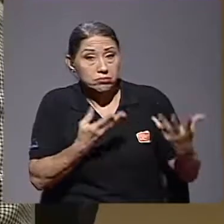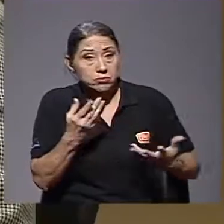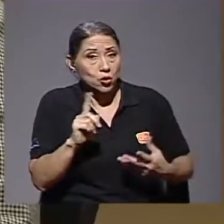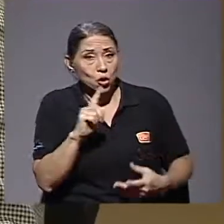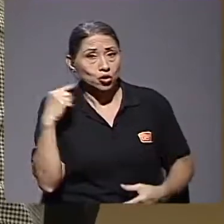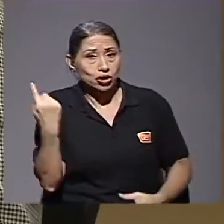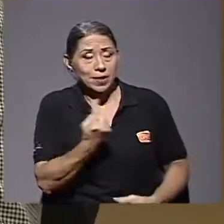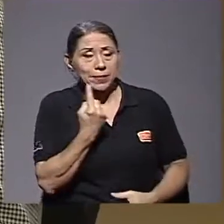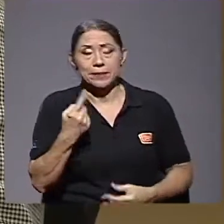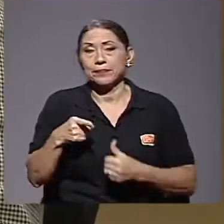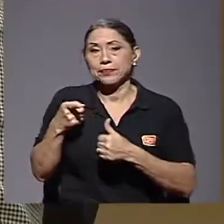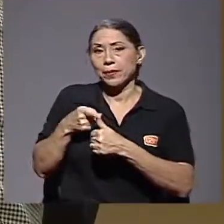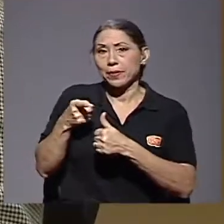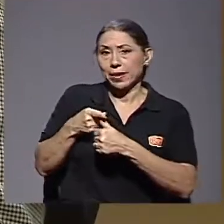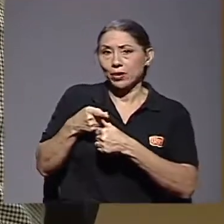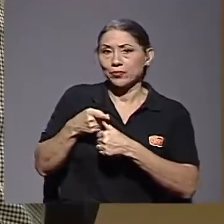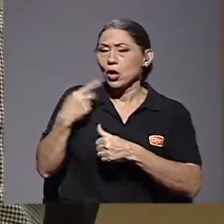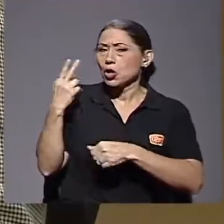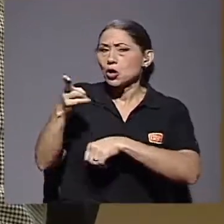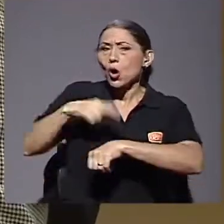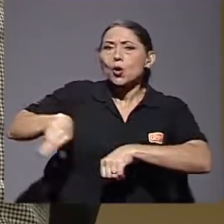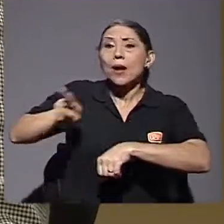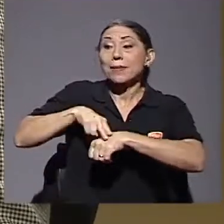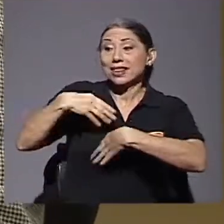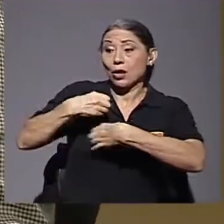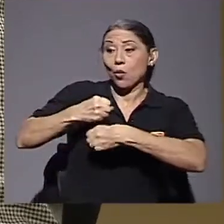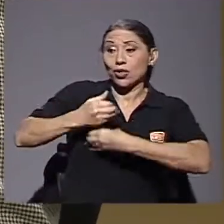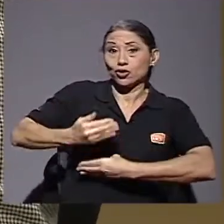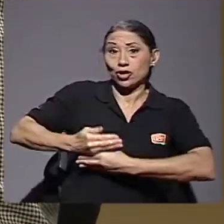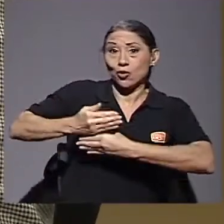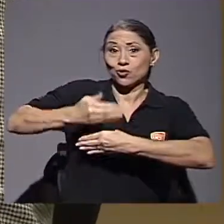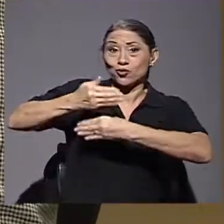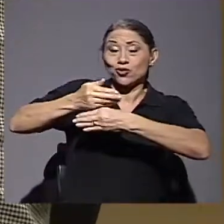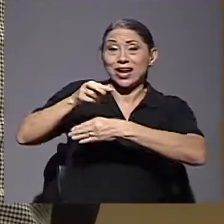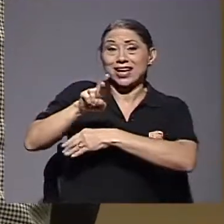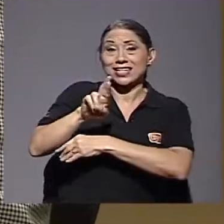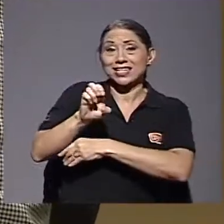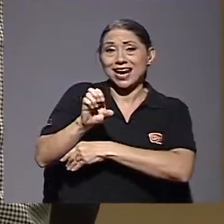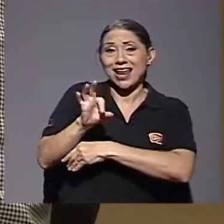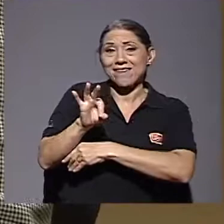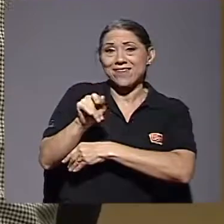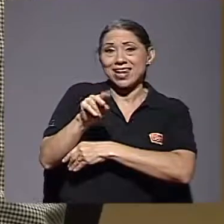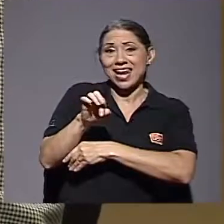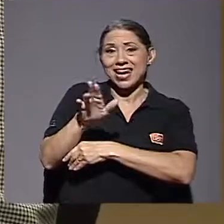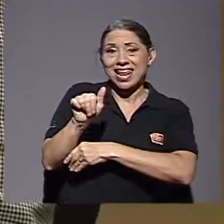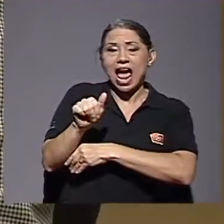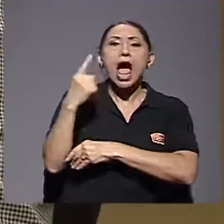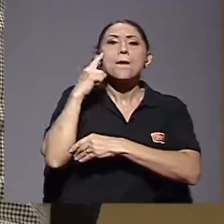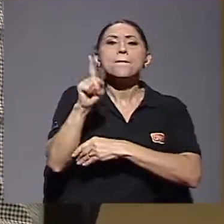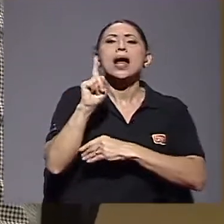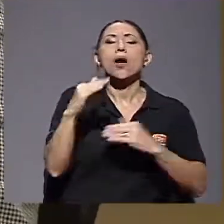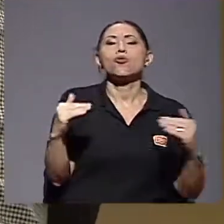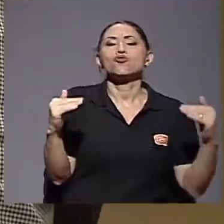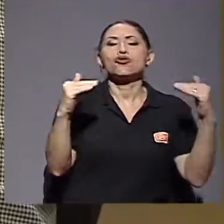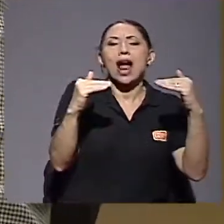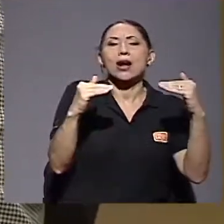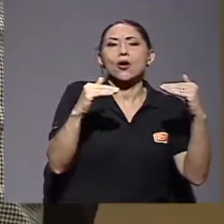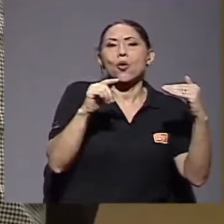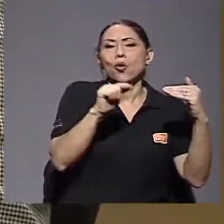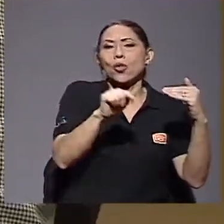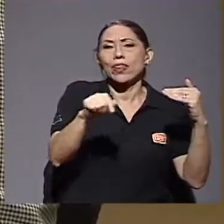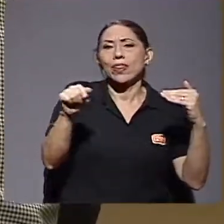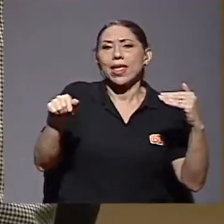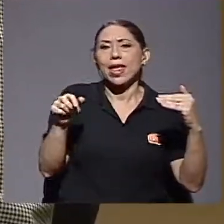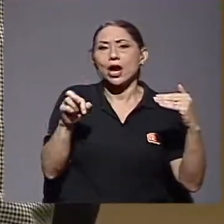que normalmente cuando uno construye una refinería, diseña para un rango de crudos, incluyendo qué tan agrio